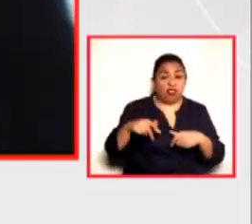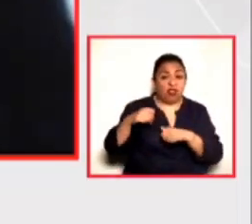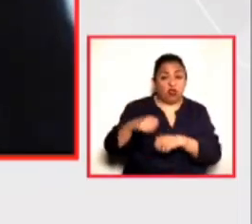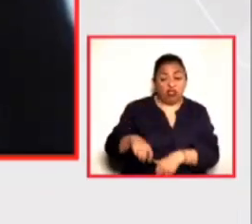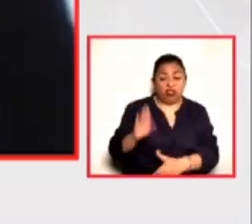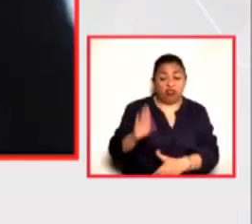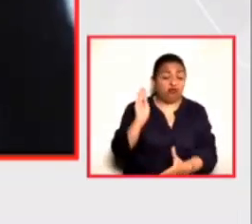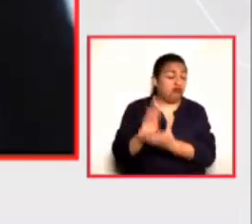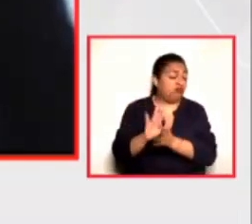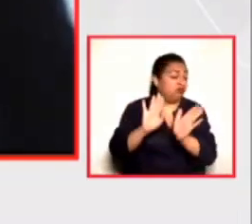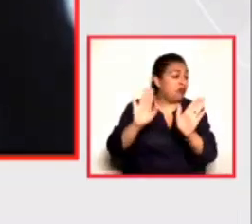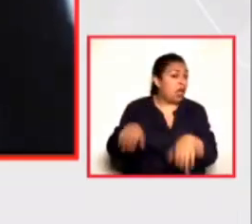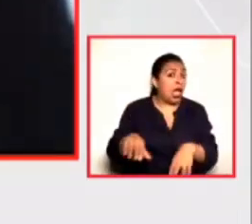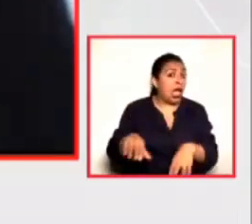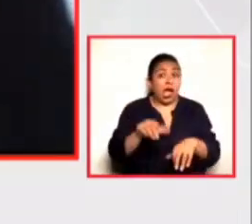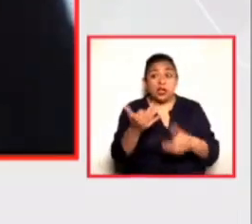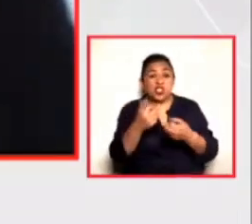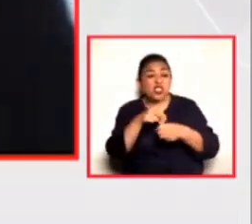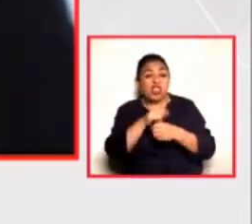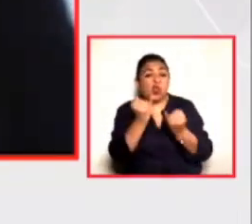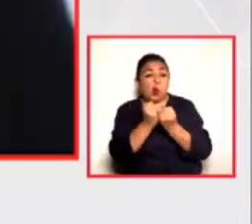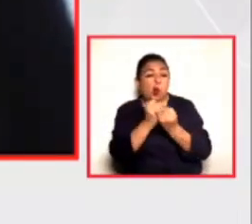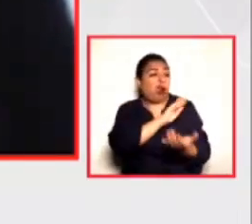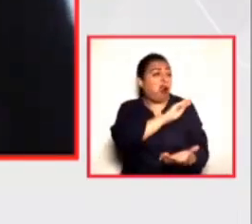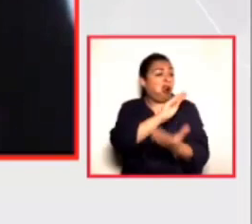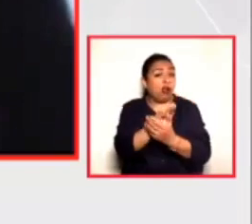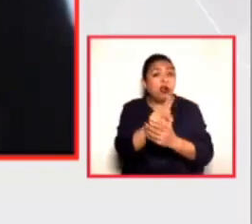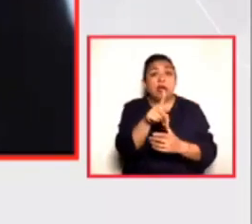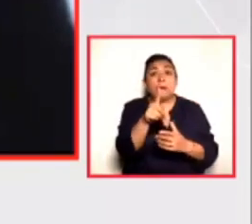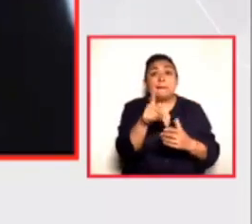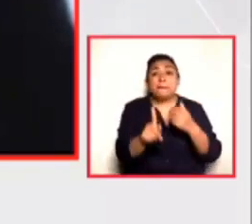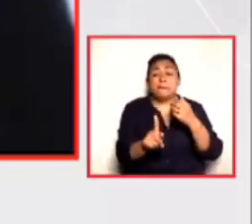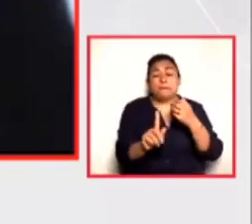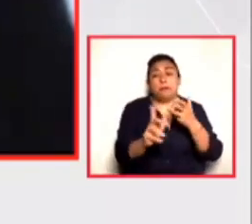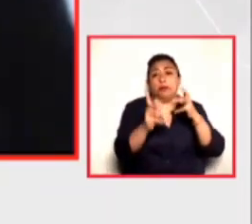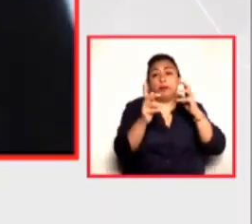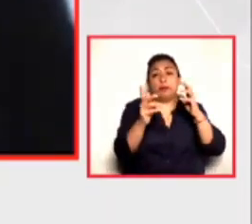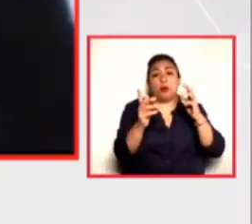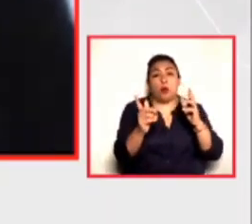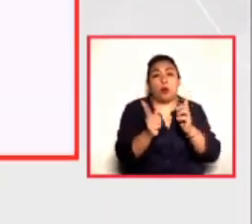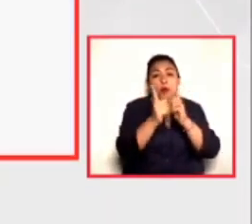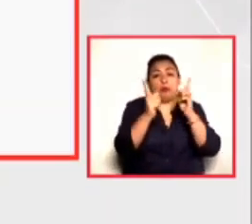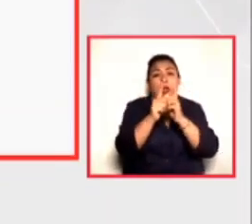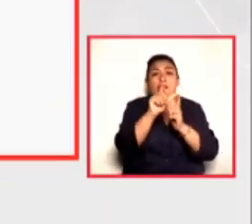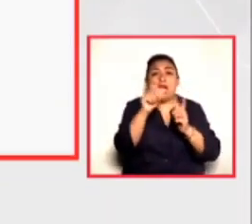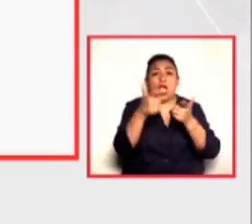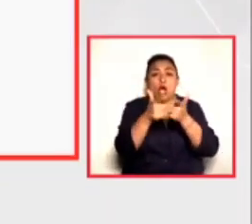la de la sociedad, el enfrentamiento con grupos armados. Vamos a escucharlo.